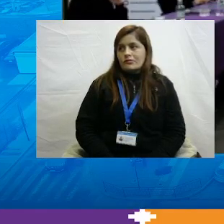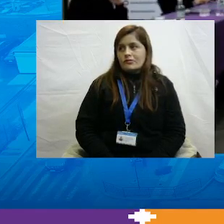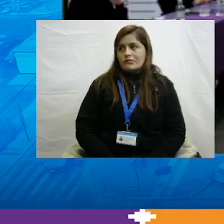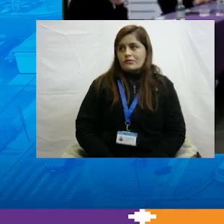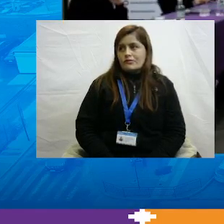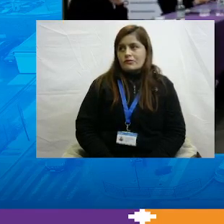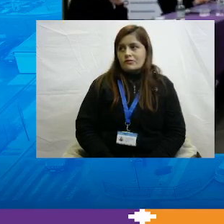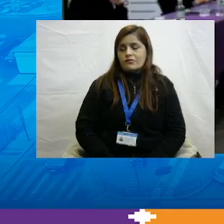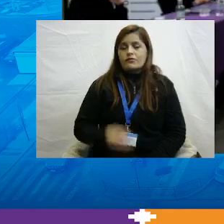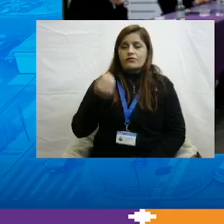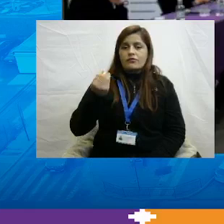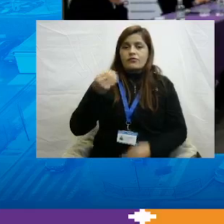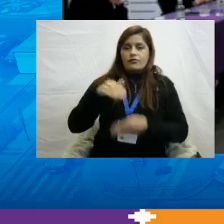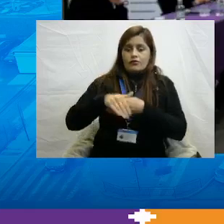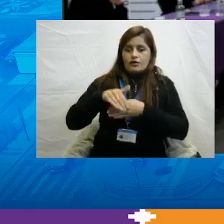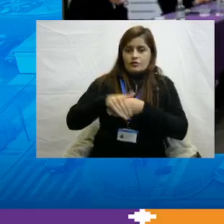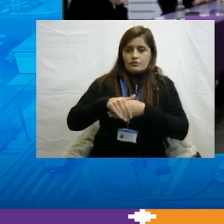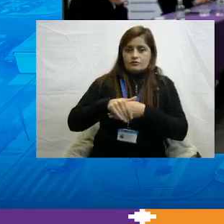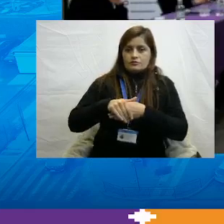Buenas tardes,